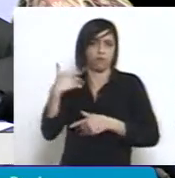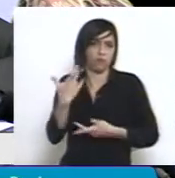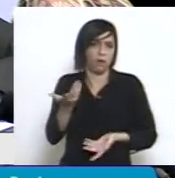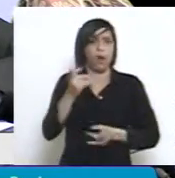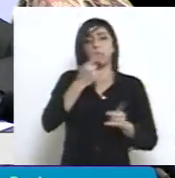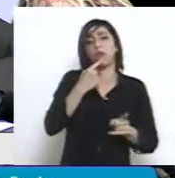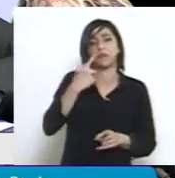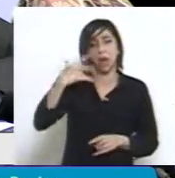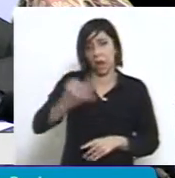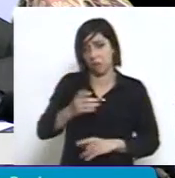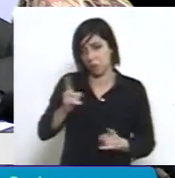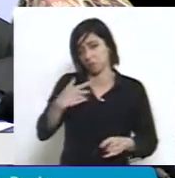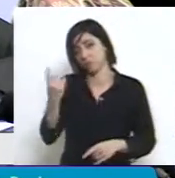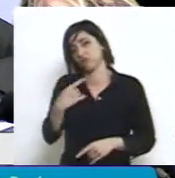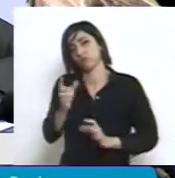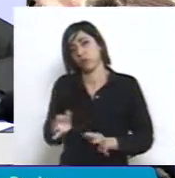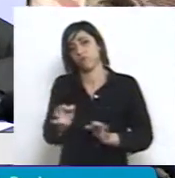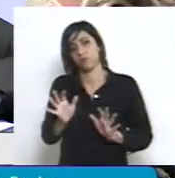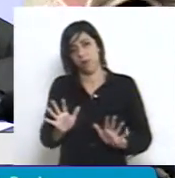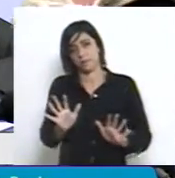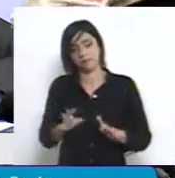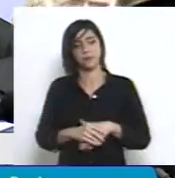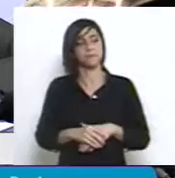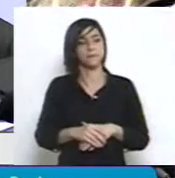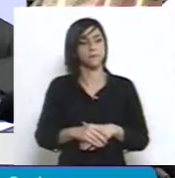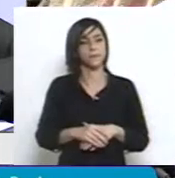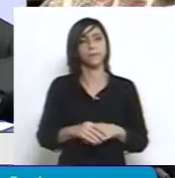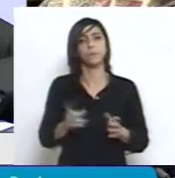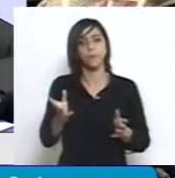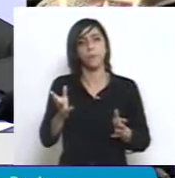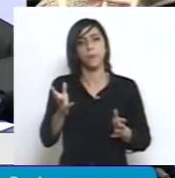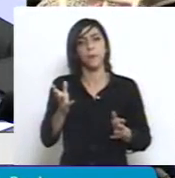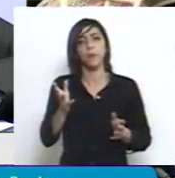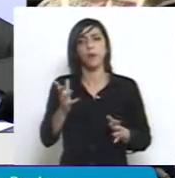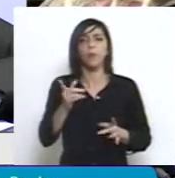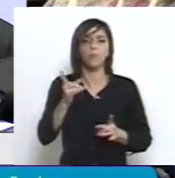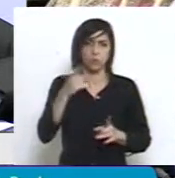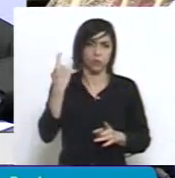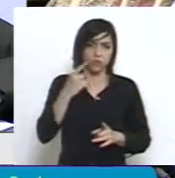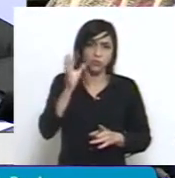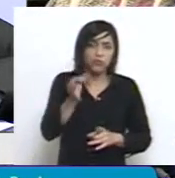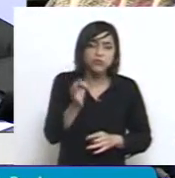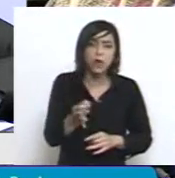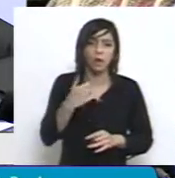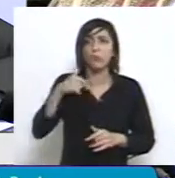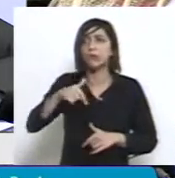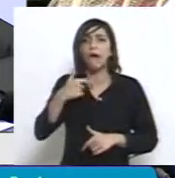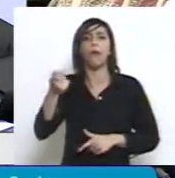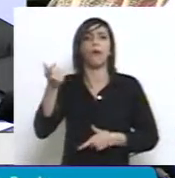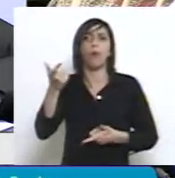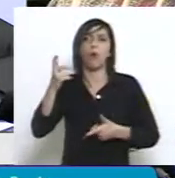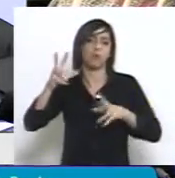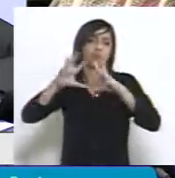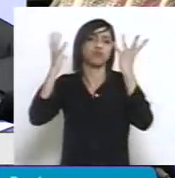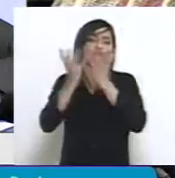que no hay un proceso por el cual hay una desaceleración de las economías